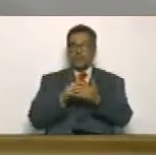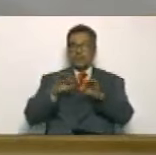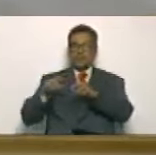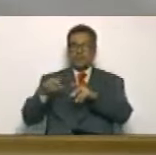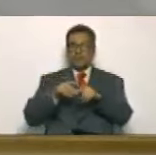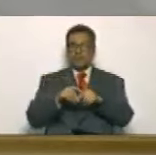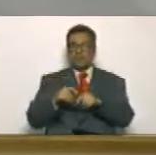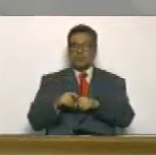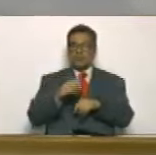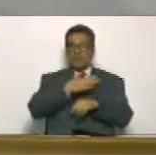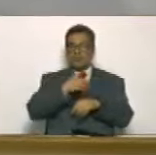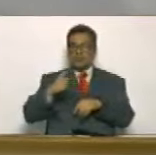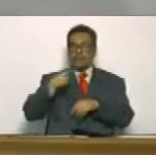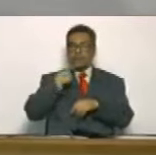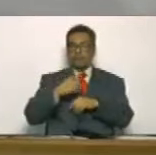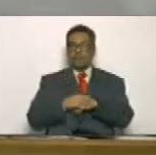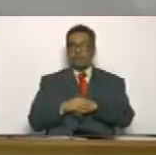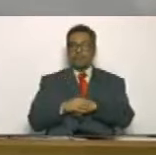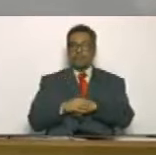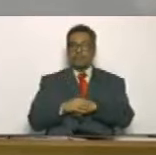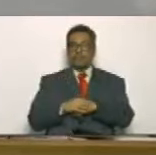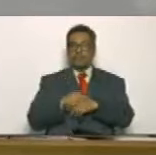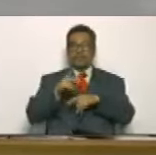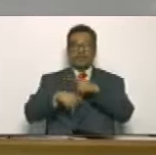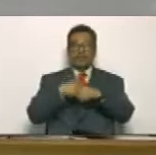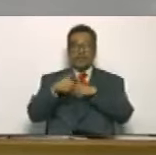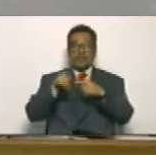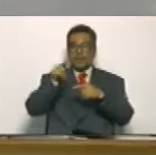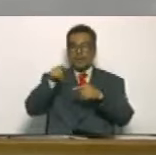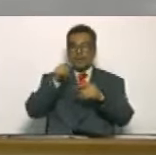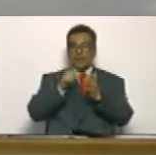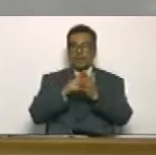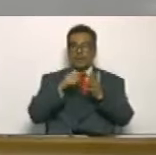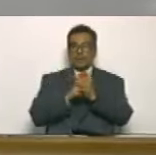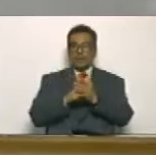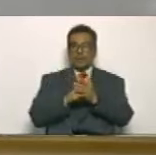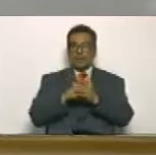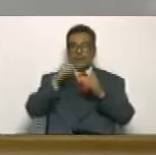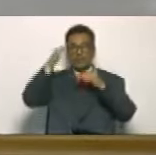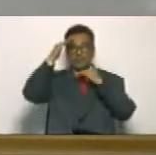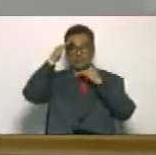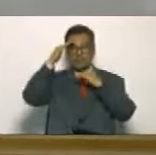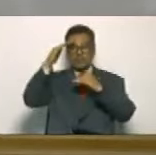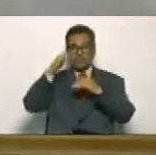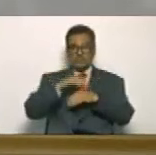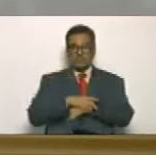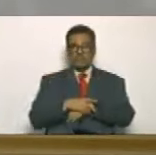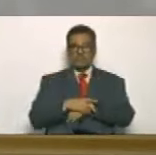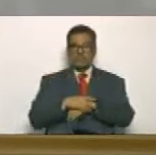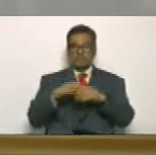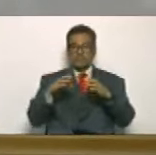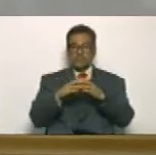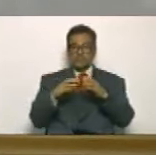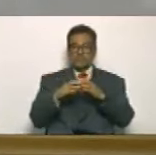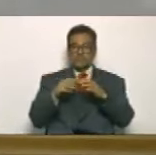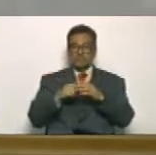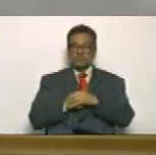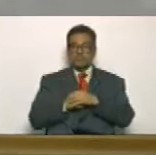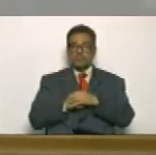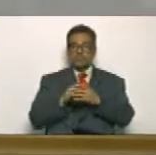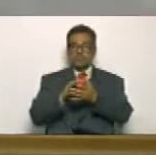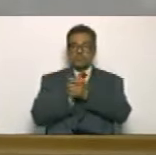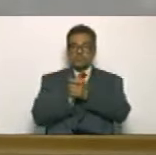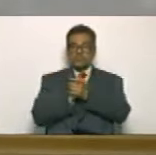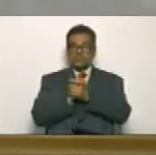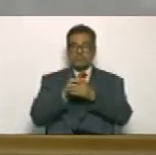secretaria. Quiero, para desarrollar este punto, quiero saludar a un grupo de